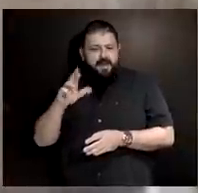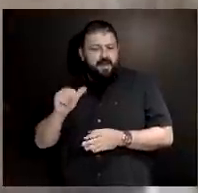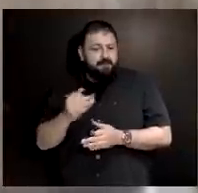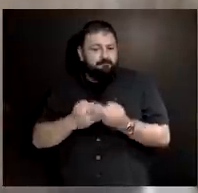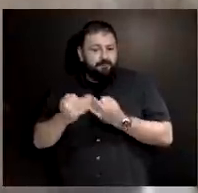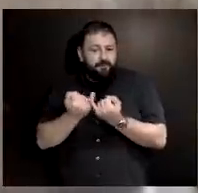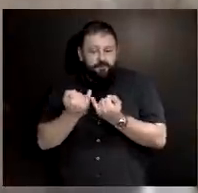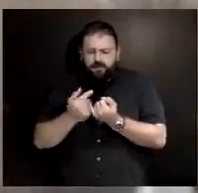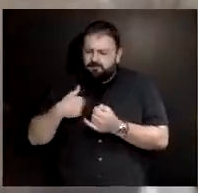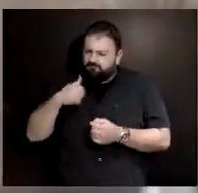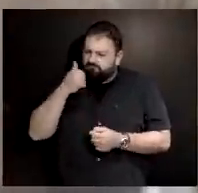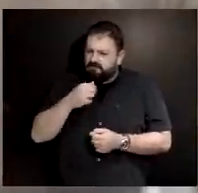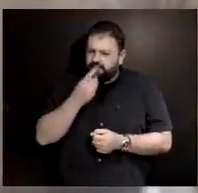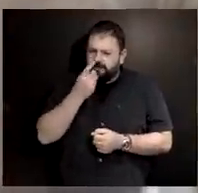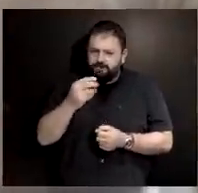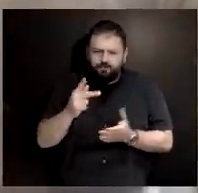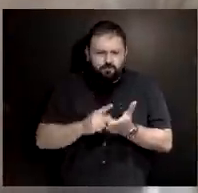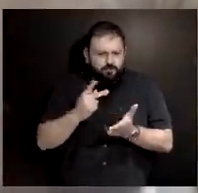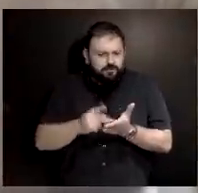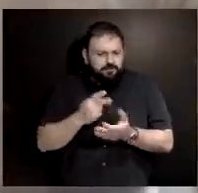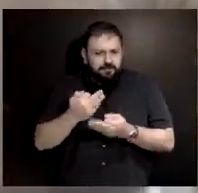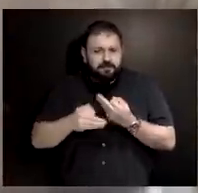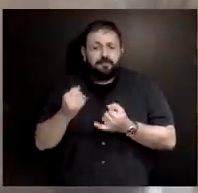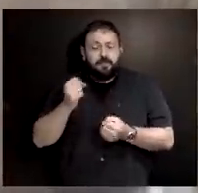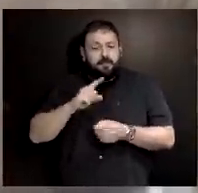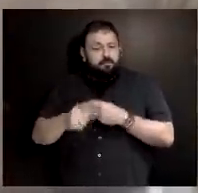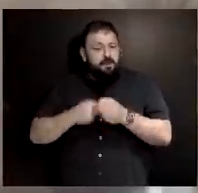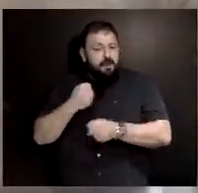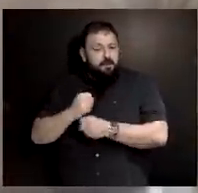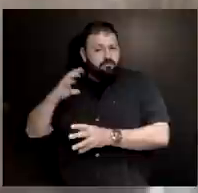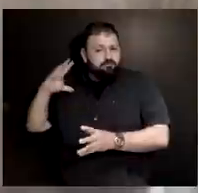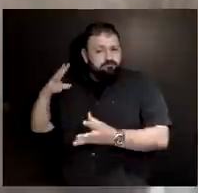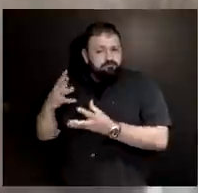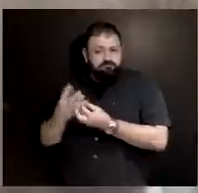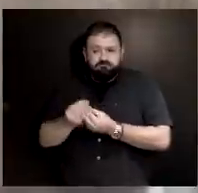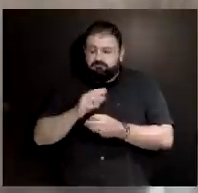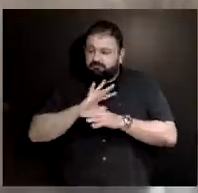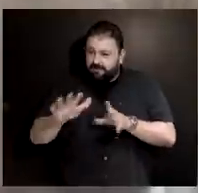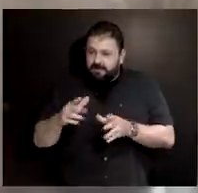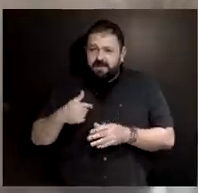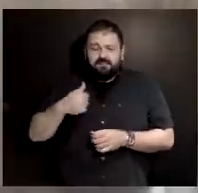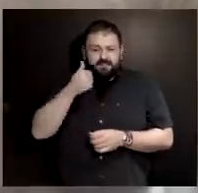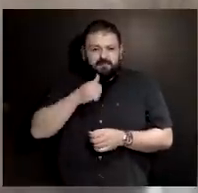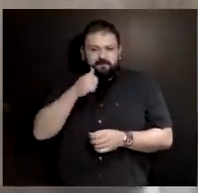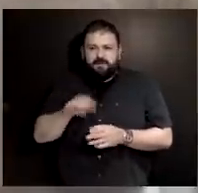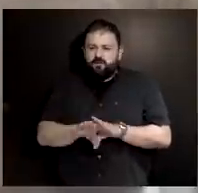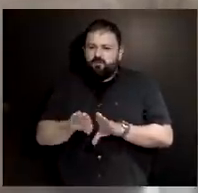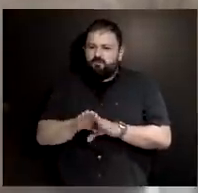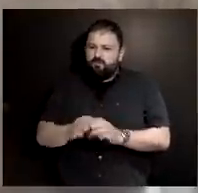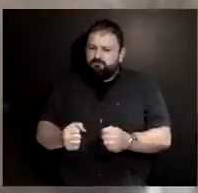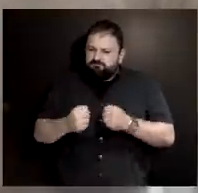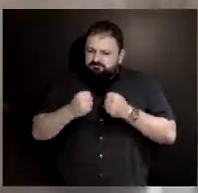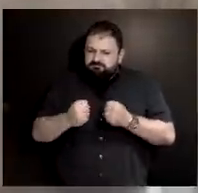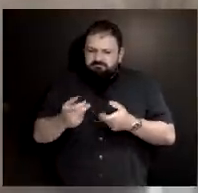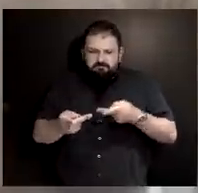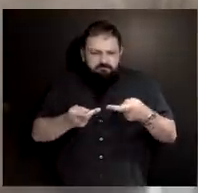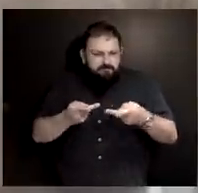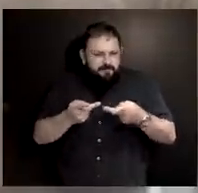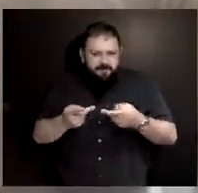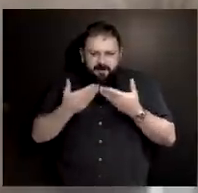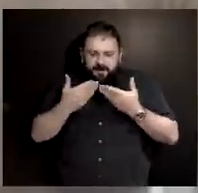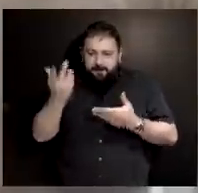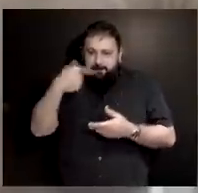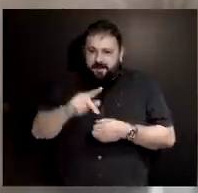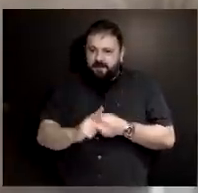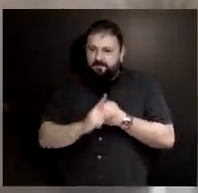se los he dicho muchas veces durante todo el año, creo que hemos dado un gran salto cuántico y nos estamos preparando para los